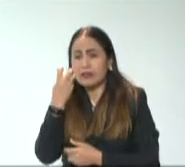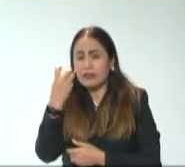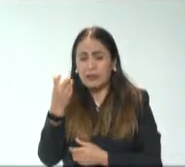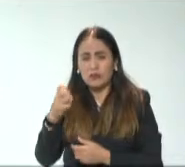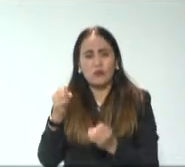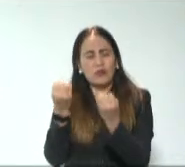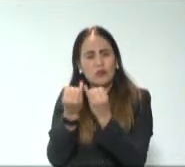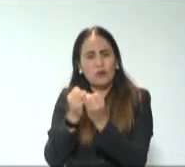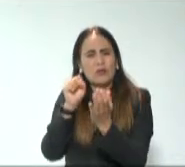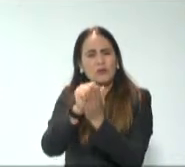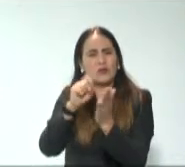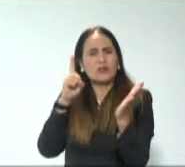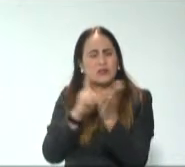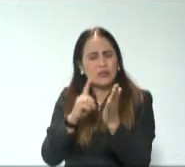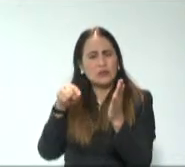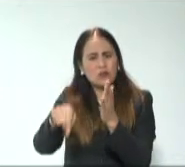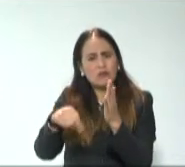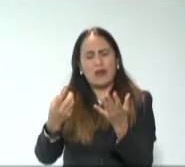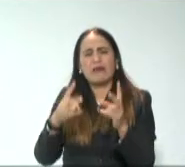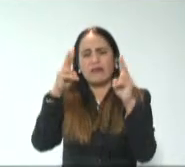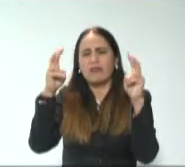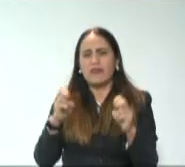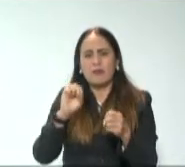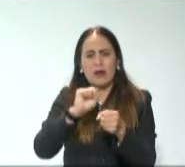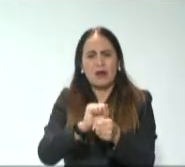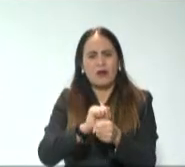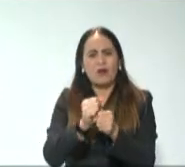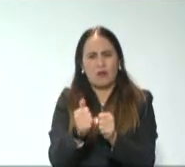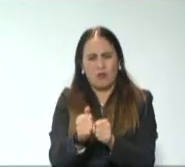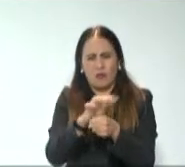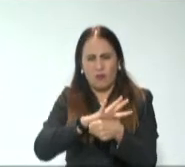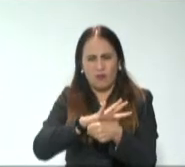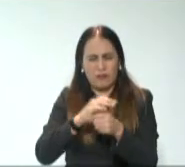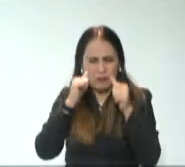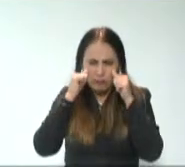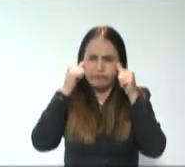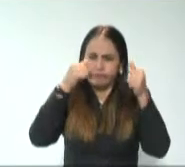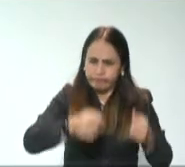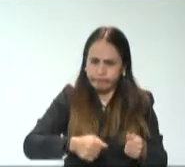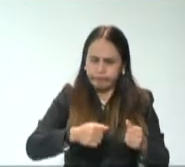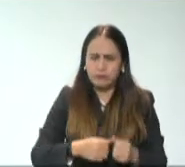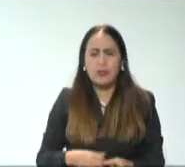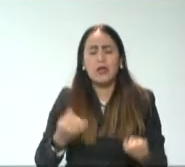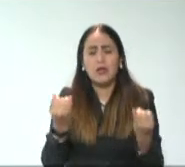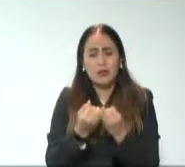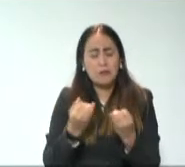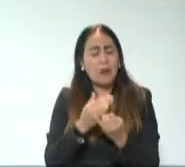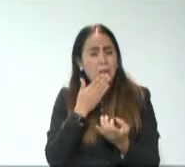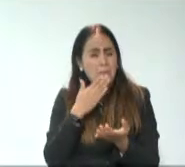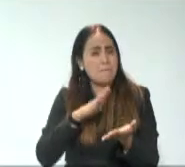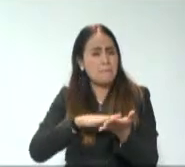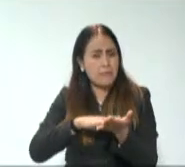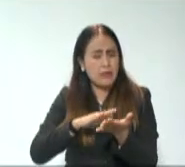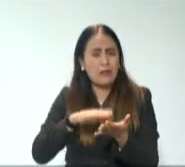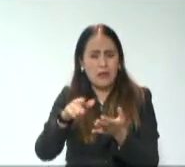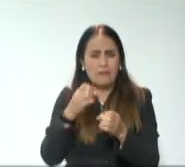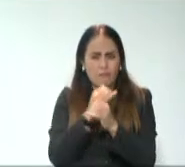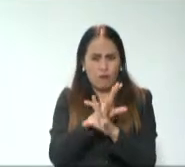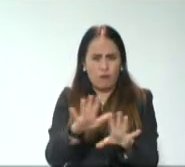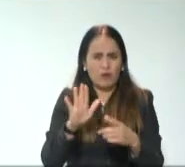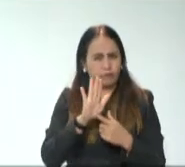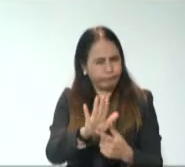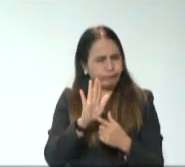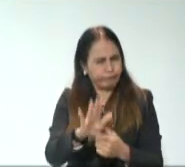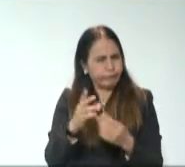solicitud des de tema de covid Y bueno pues felicitarlo por ese rumbo hacia la transparencia proactiva